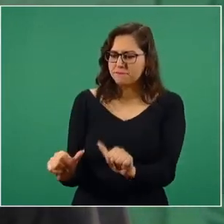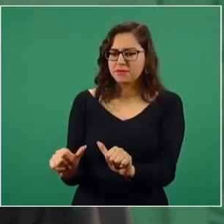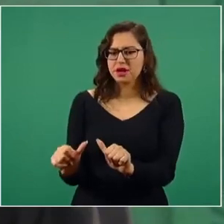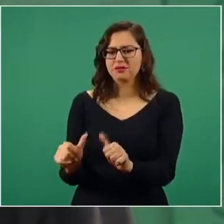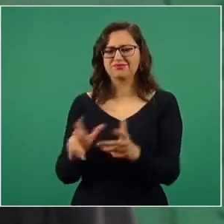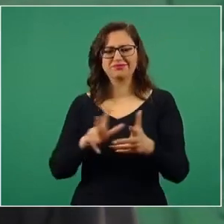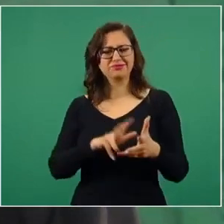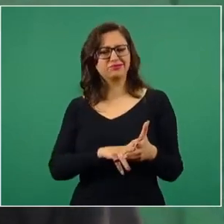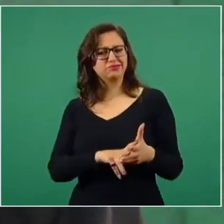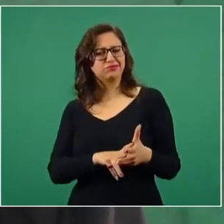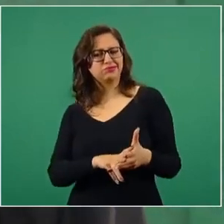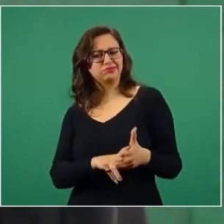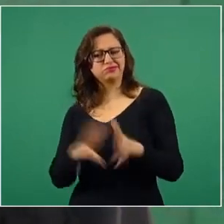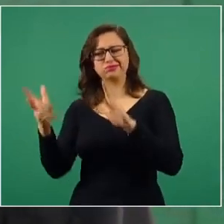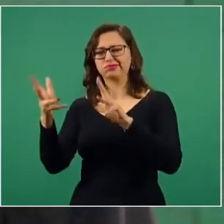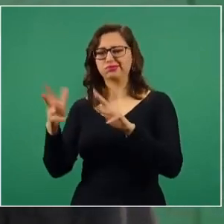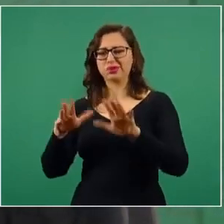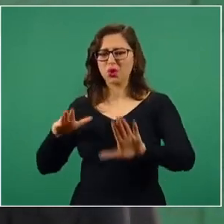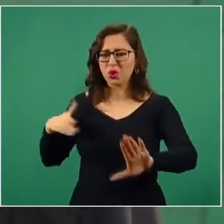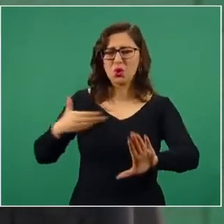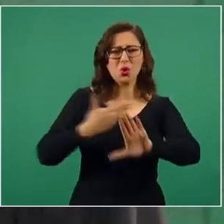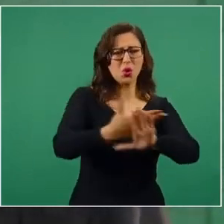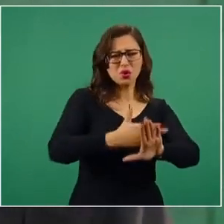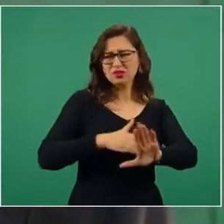haya violencia, que no haya agresiones.